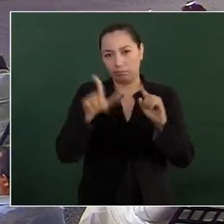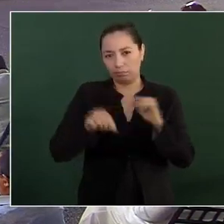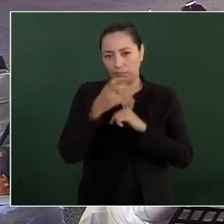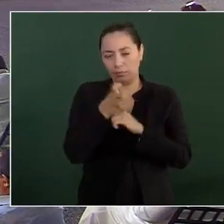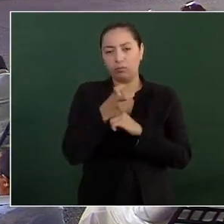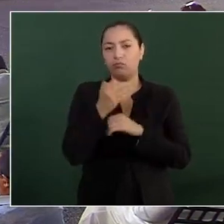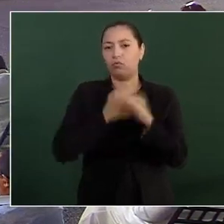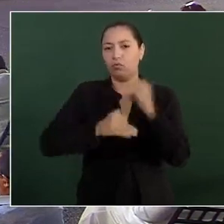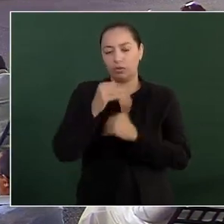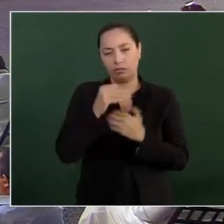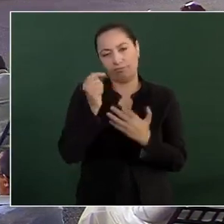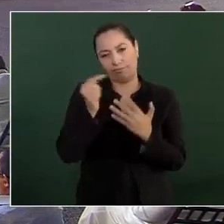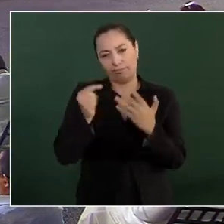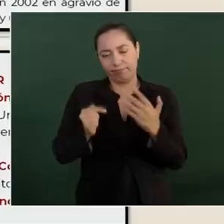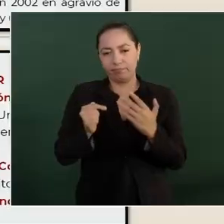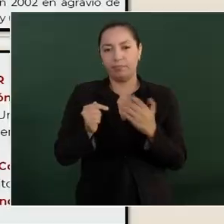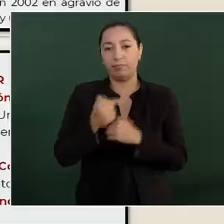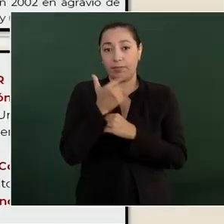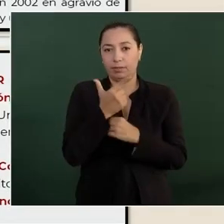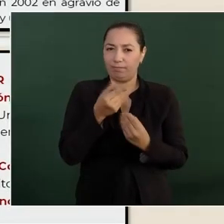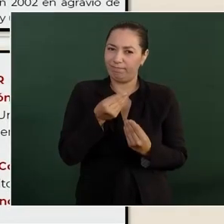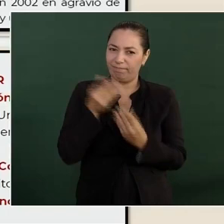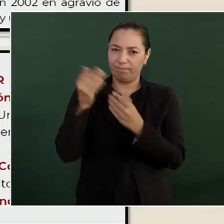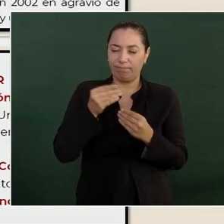todas hacia diversos